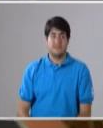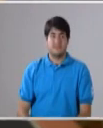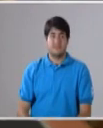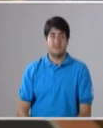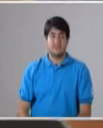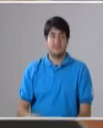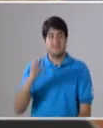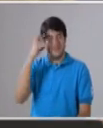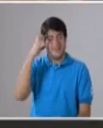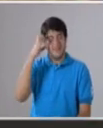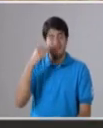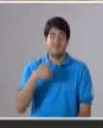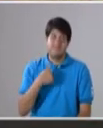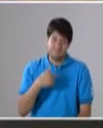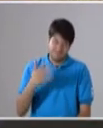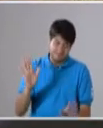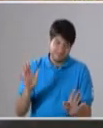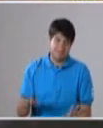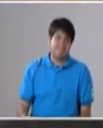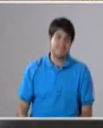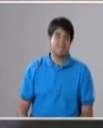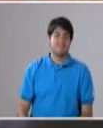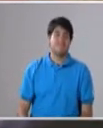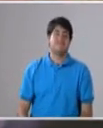Pienso yo, pues, puede ser que yo esté equivocado,